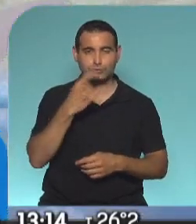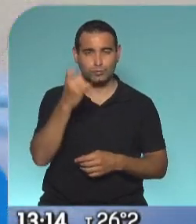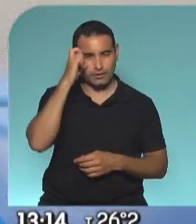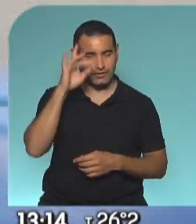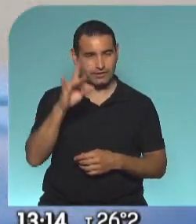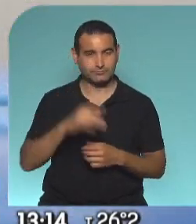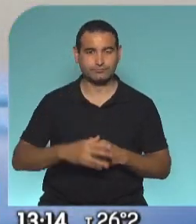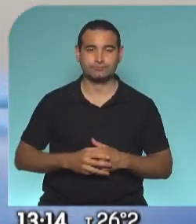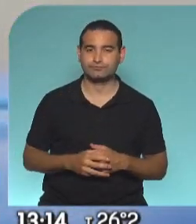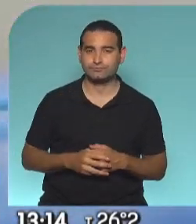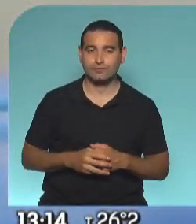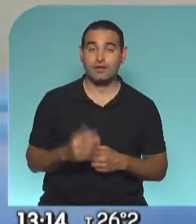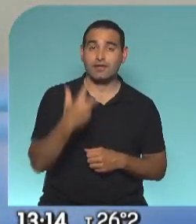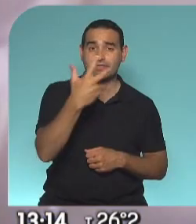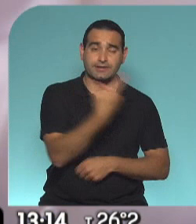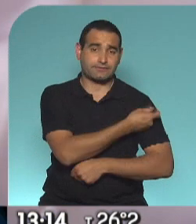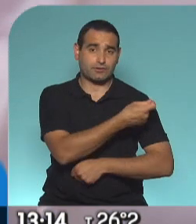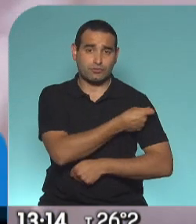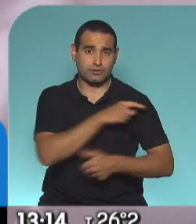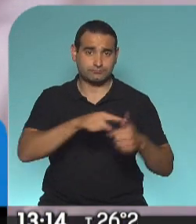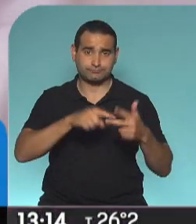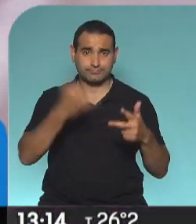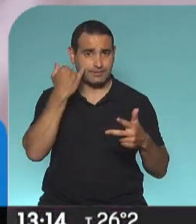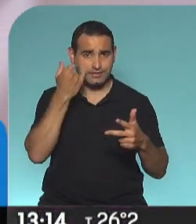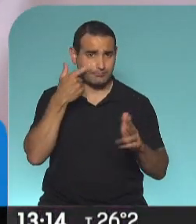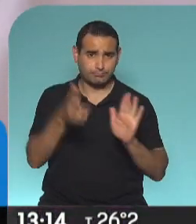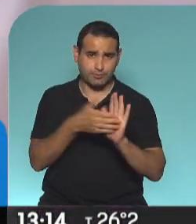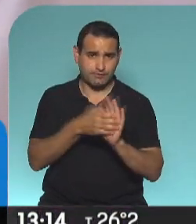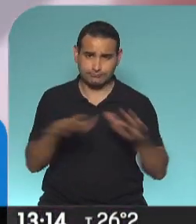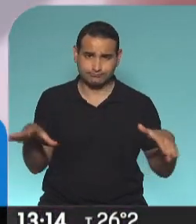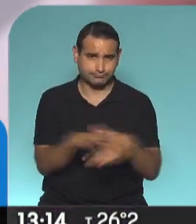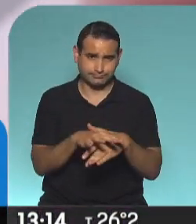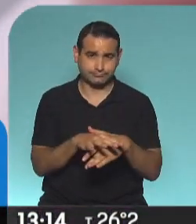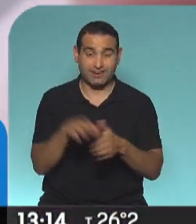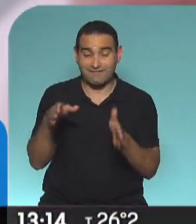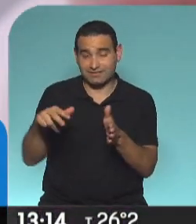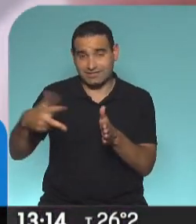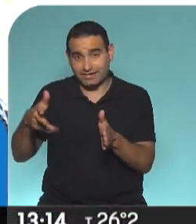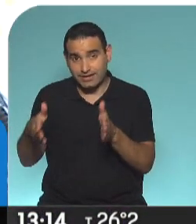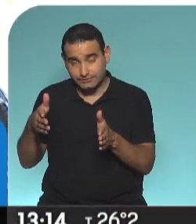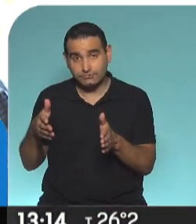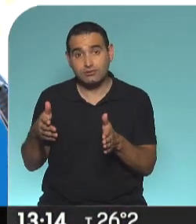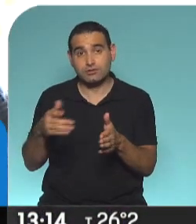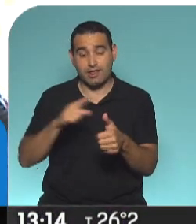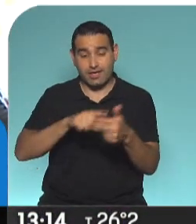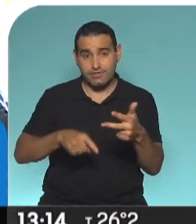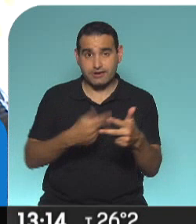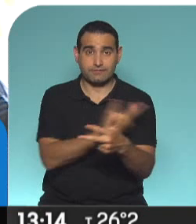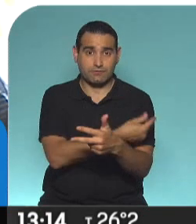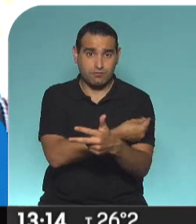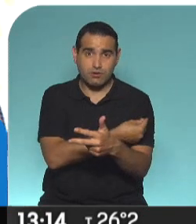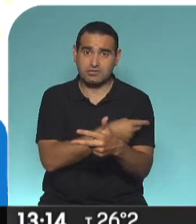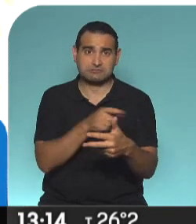hay tres vacunas que tienen demostrada eficacia en fase 3 eso significa que ya han llegado a un número de